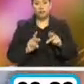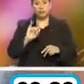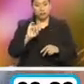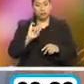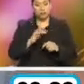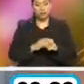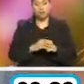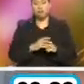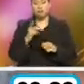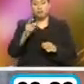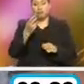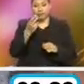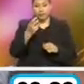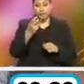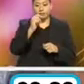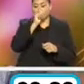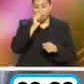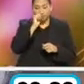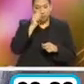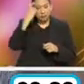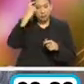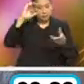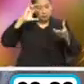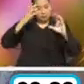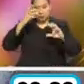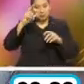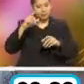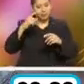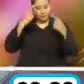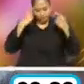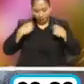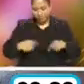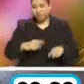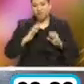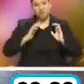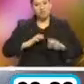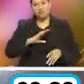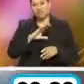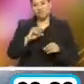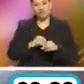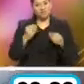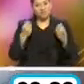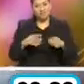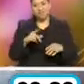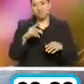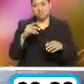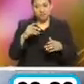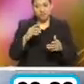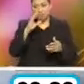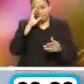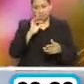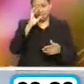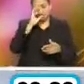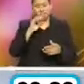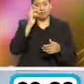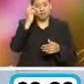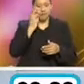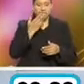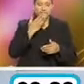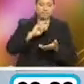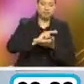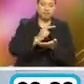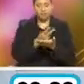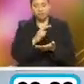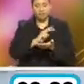que todas estas sustancias afectan pues en todos los sentidos a cualquiera, ¿no? Entonces sí, hay